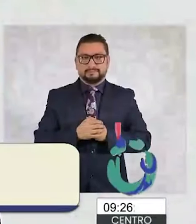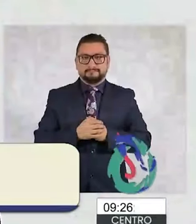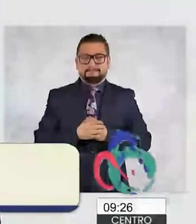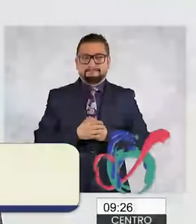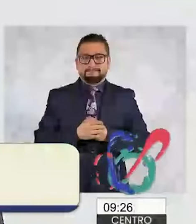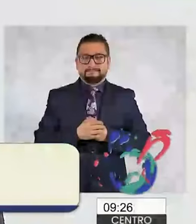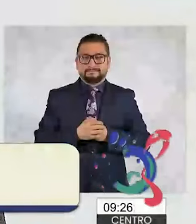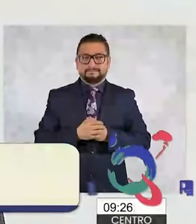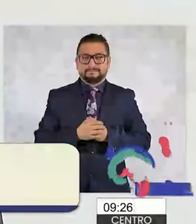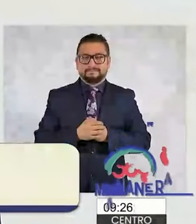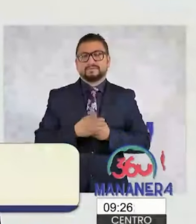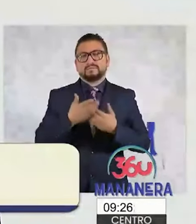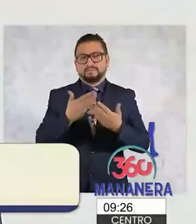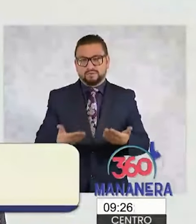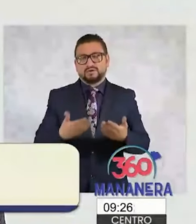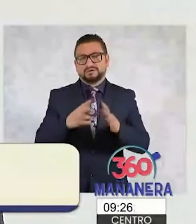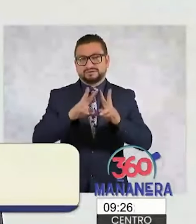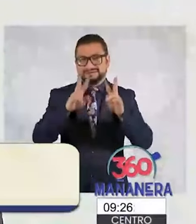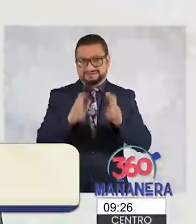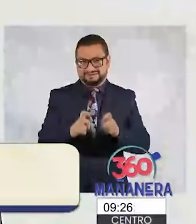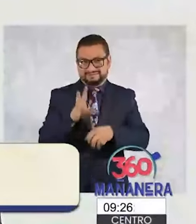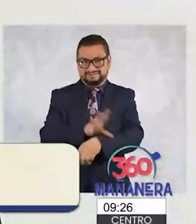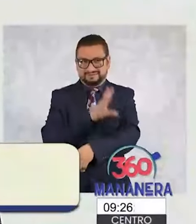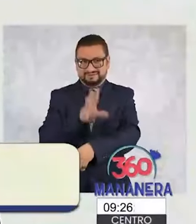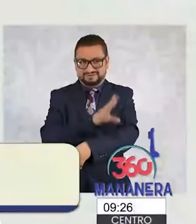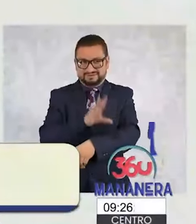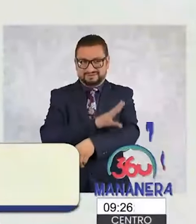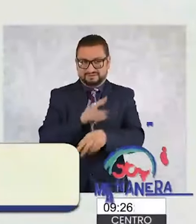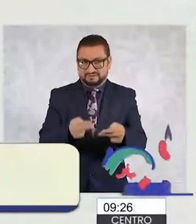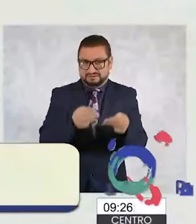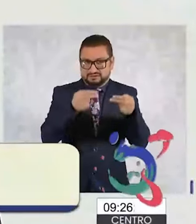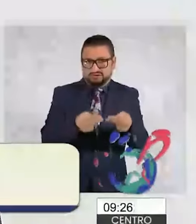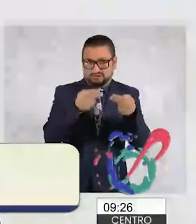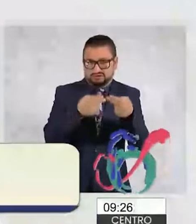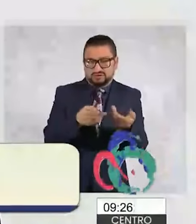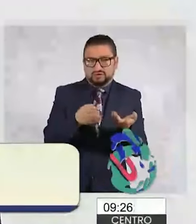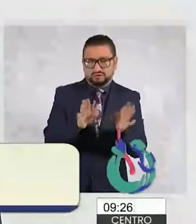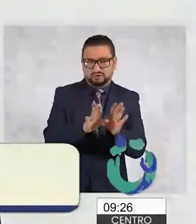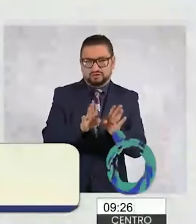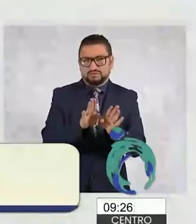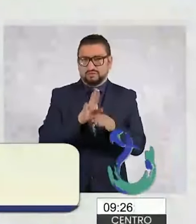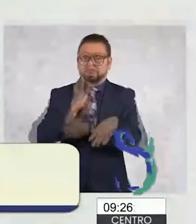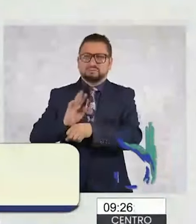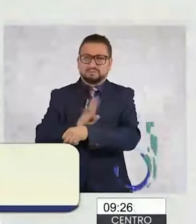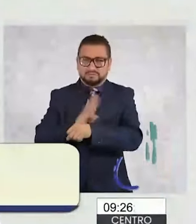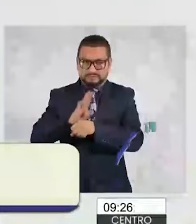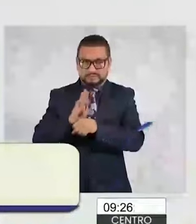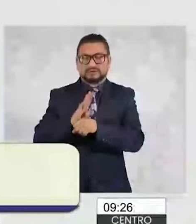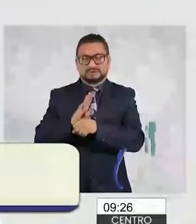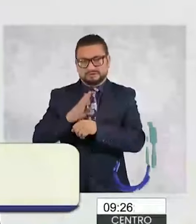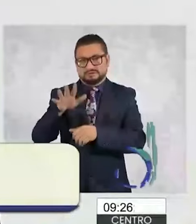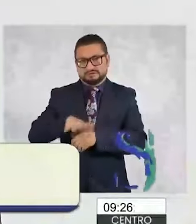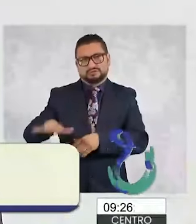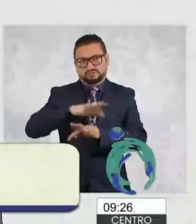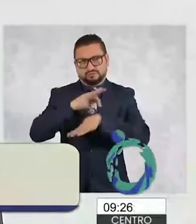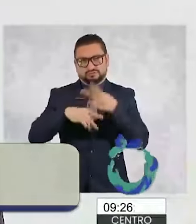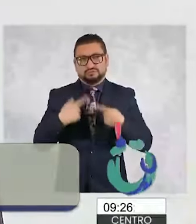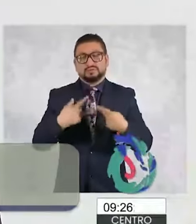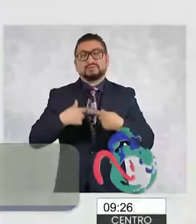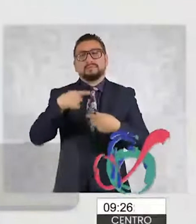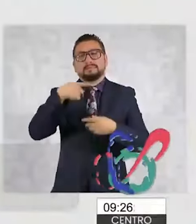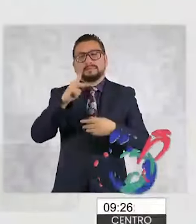de del mercado eléctrico se abrió el mercado la la generación de la electricidad privilegiando la rentabilidad este bienestar público se